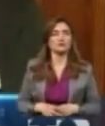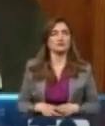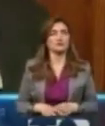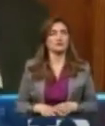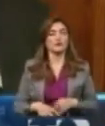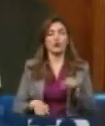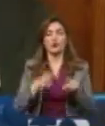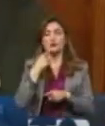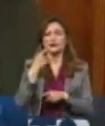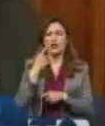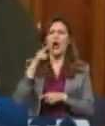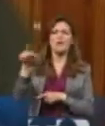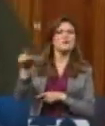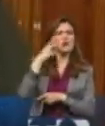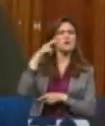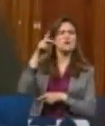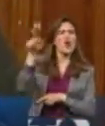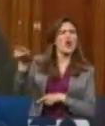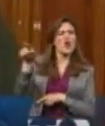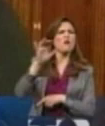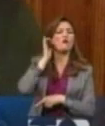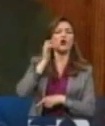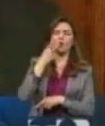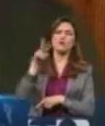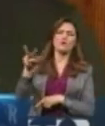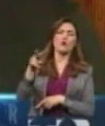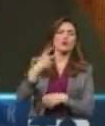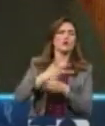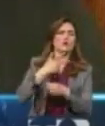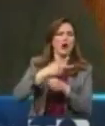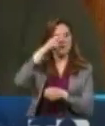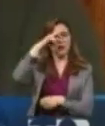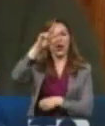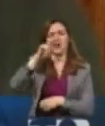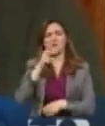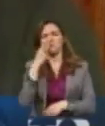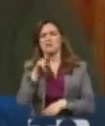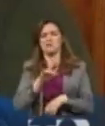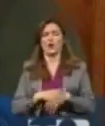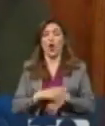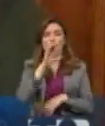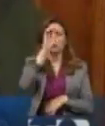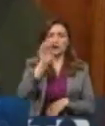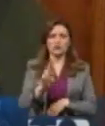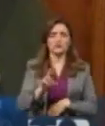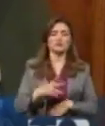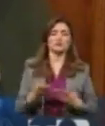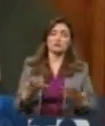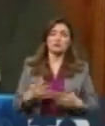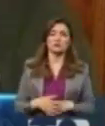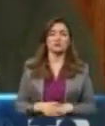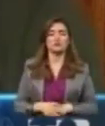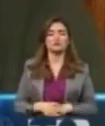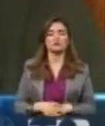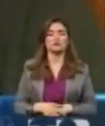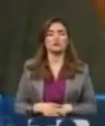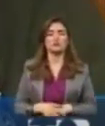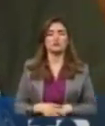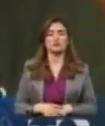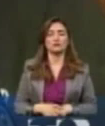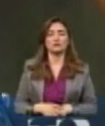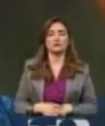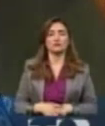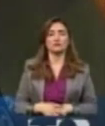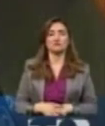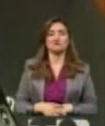le hayan visto en guatemala que les han visto méxico que les han visto en costa rica no sé qué pero nadie